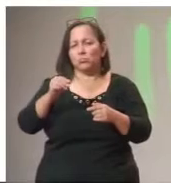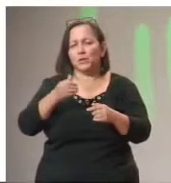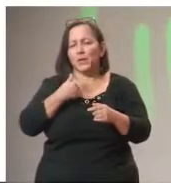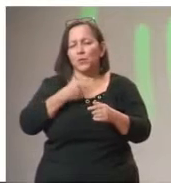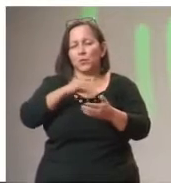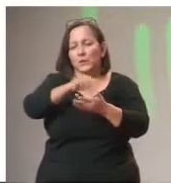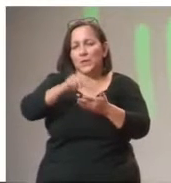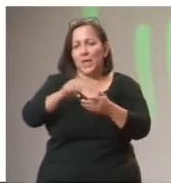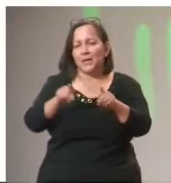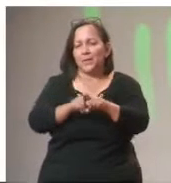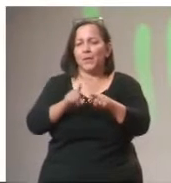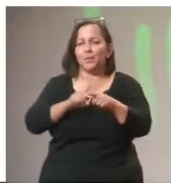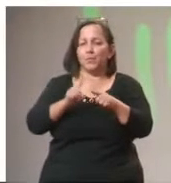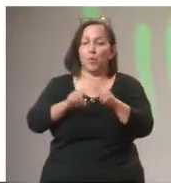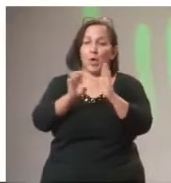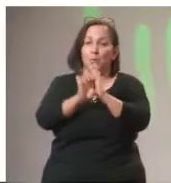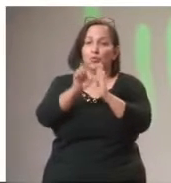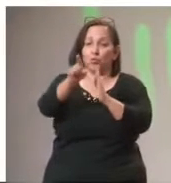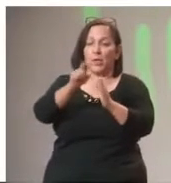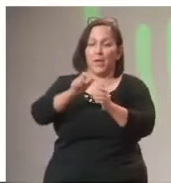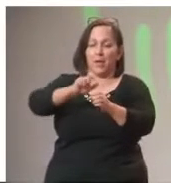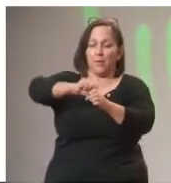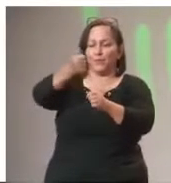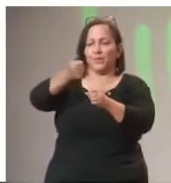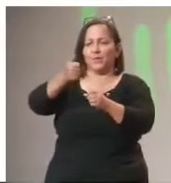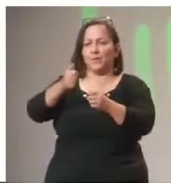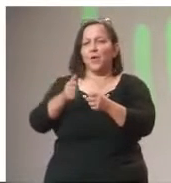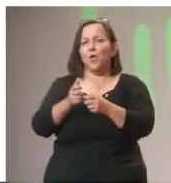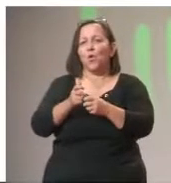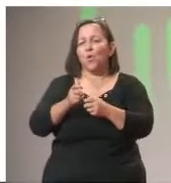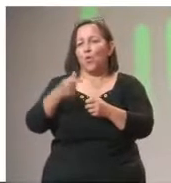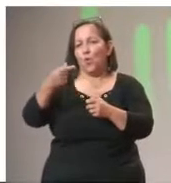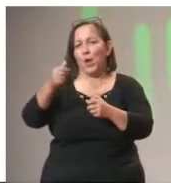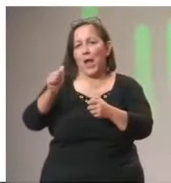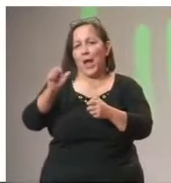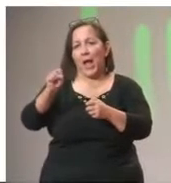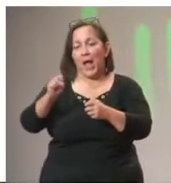agua. Si usted abre un refresco gaseoso, va a escuchar la liberación del gas,